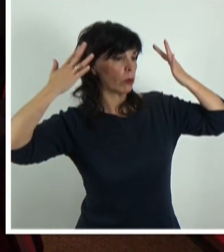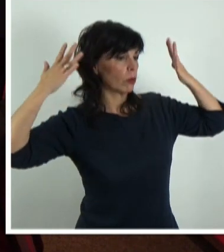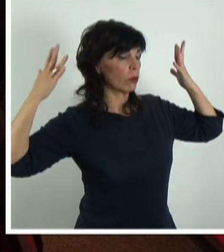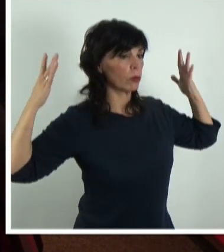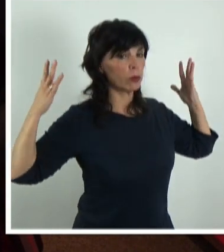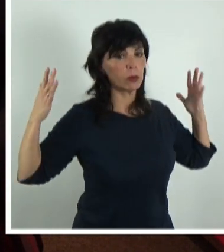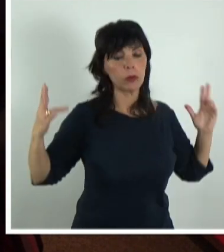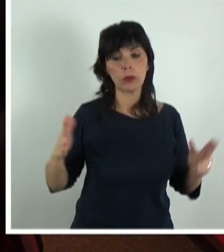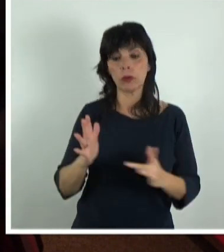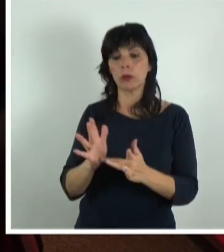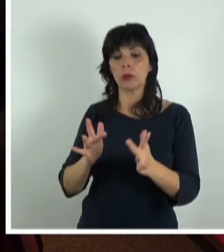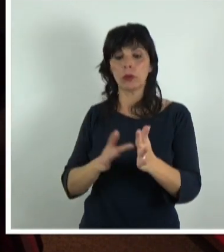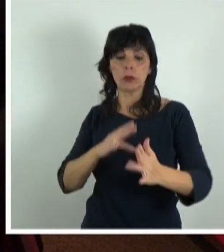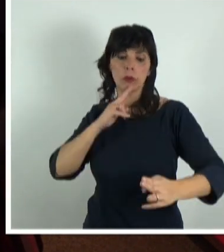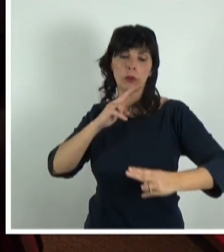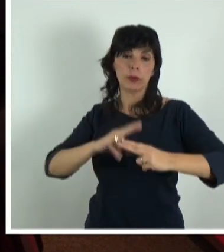Jesucristo es llamado